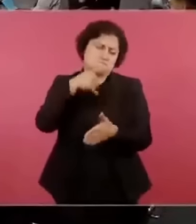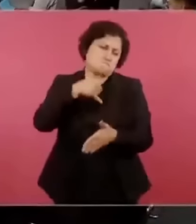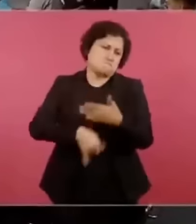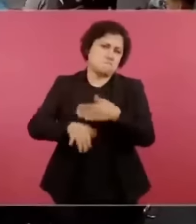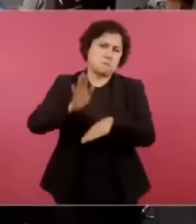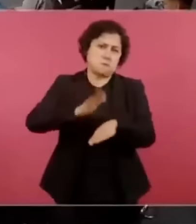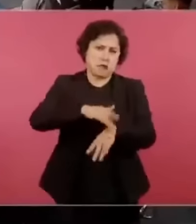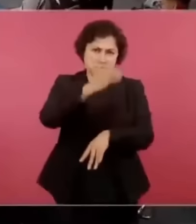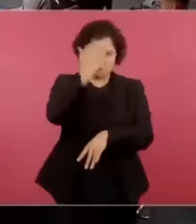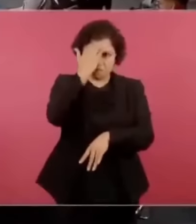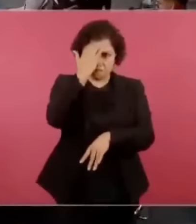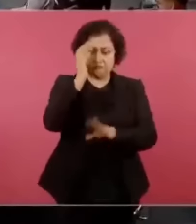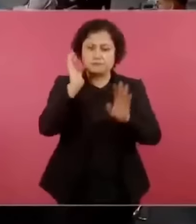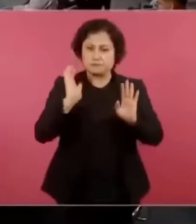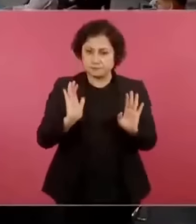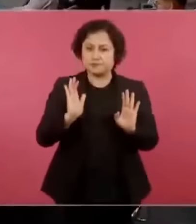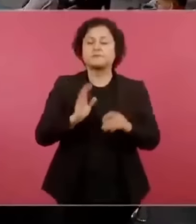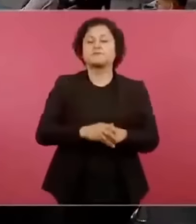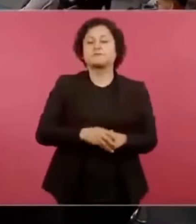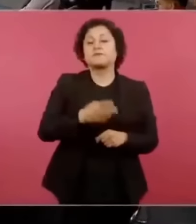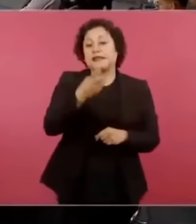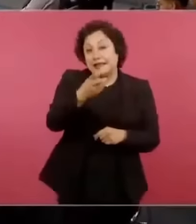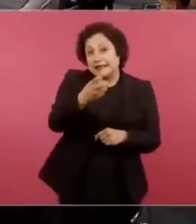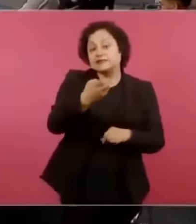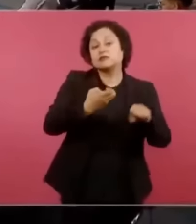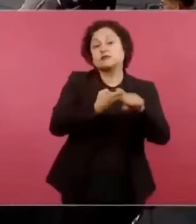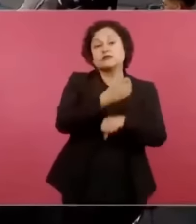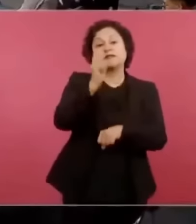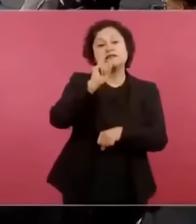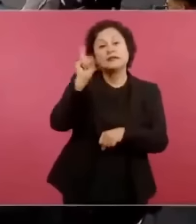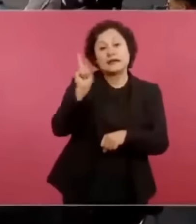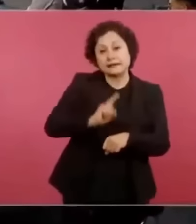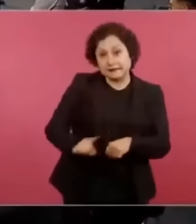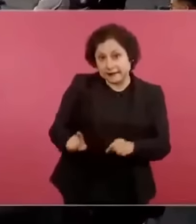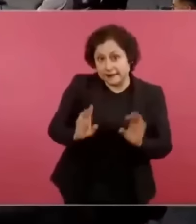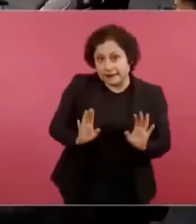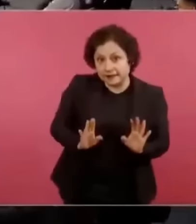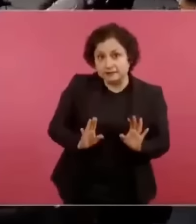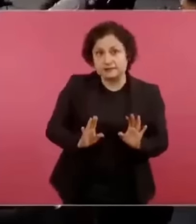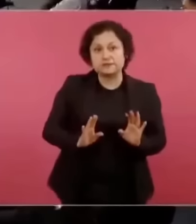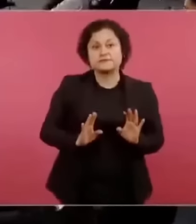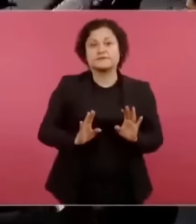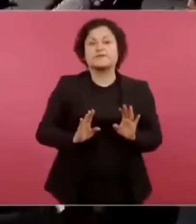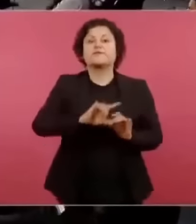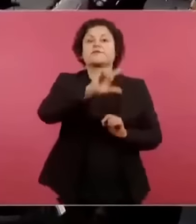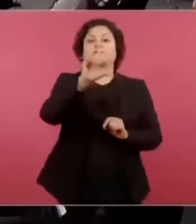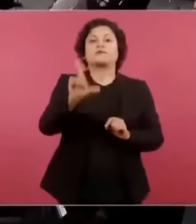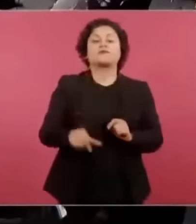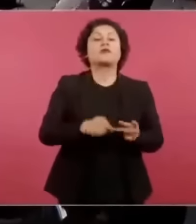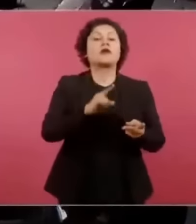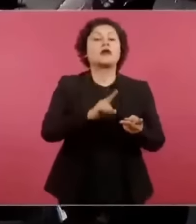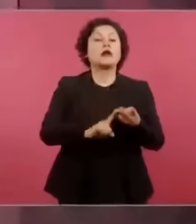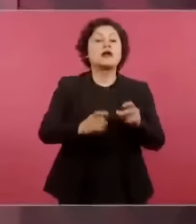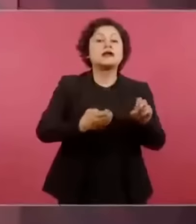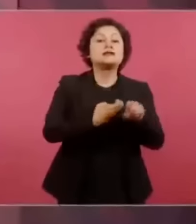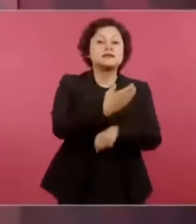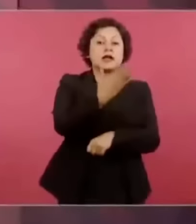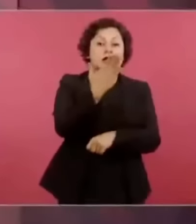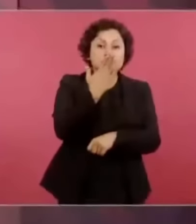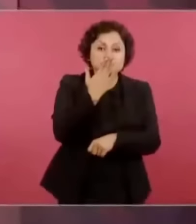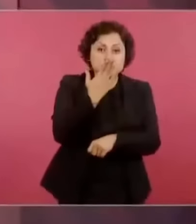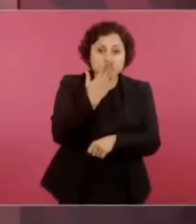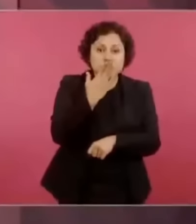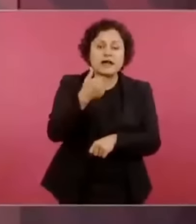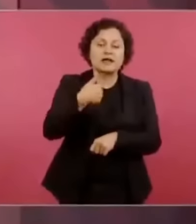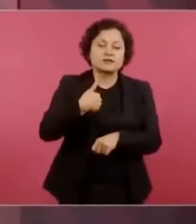lo de Zacatecas. El caso de Sonora, ¿por qué tanto? Yo ya hablé aquí y ofrecí